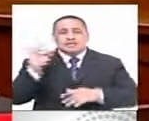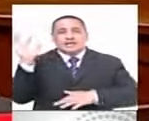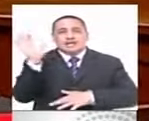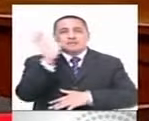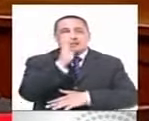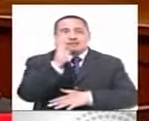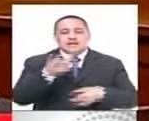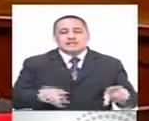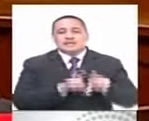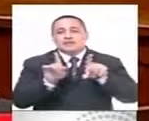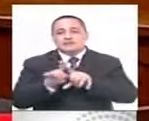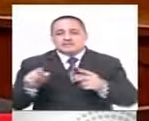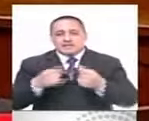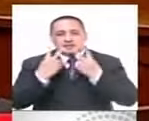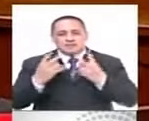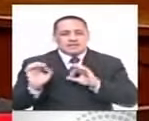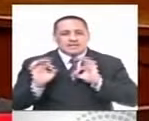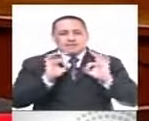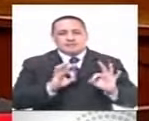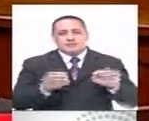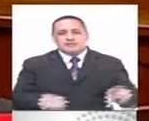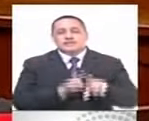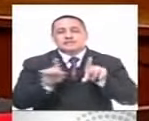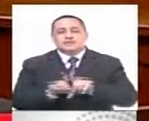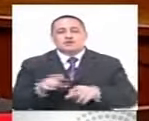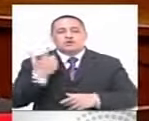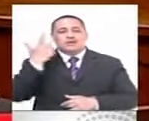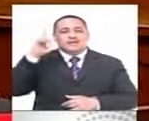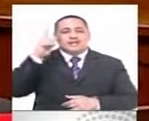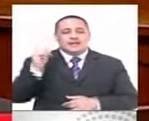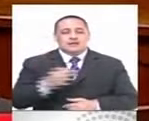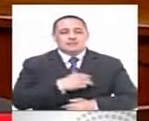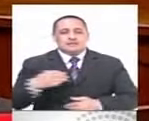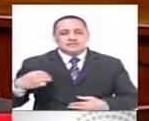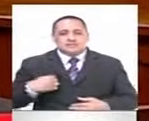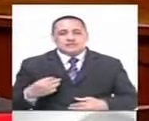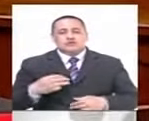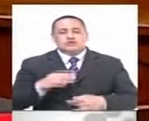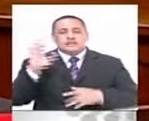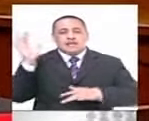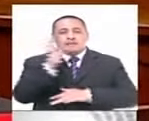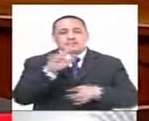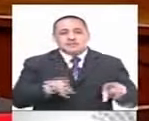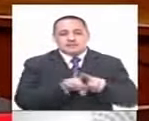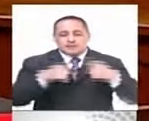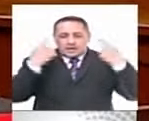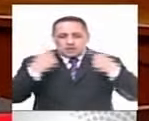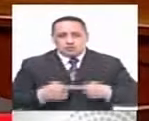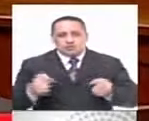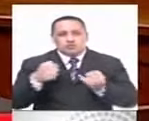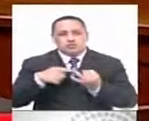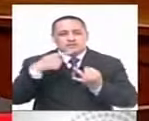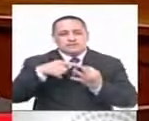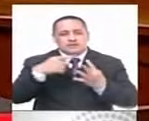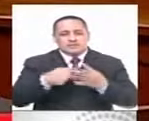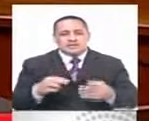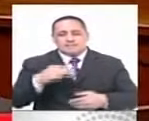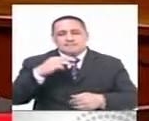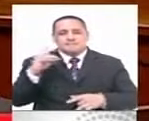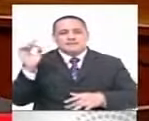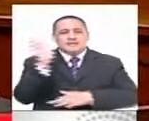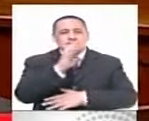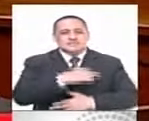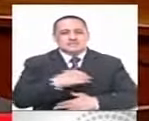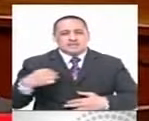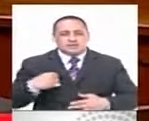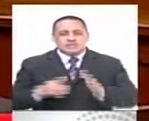climática. Producto de la misma y con el liderazgo del Ministerio del Medio Ambiente en coordinación con los Ministerios de Energía y Minas,